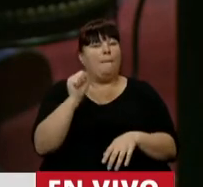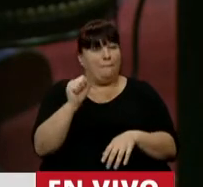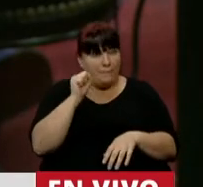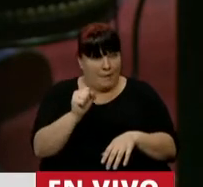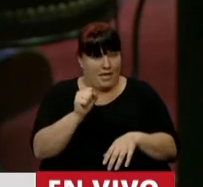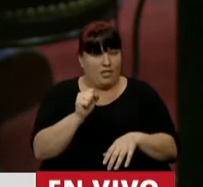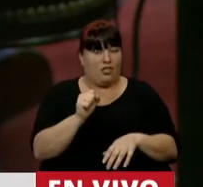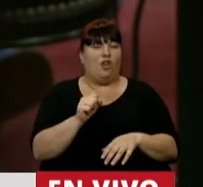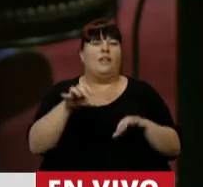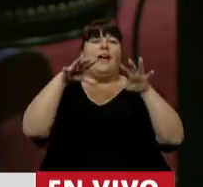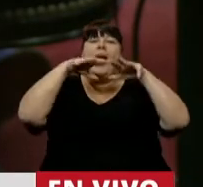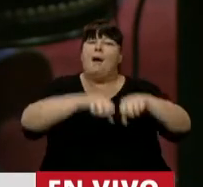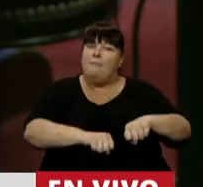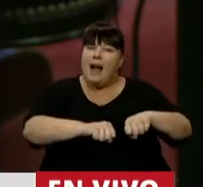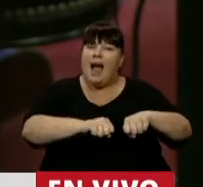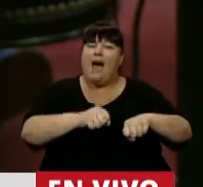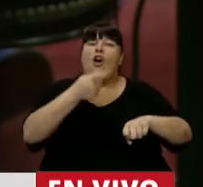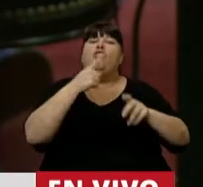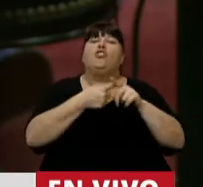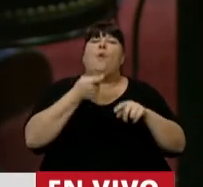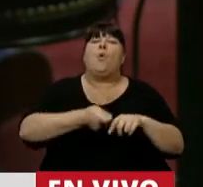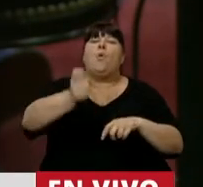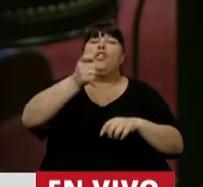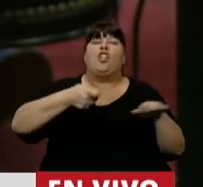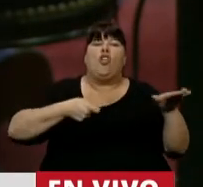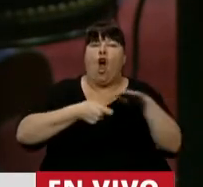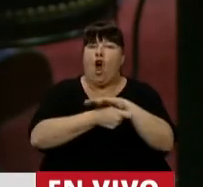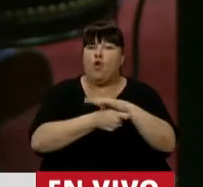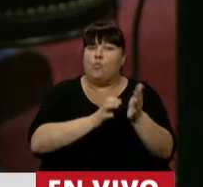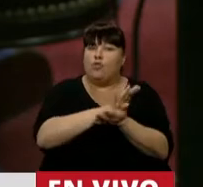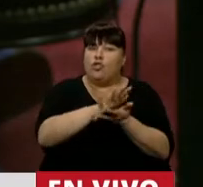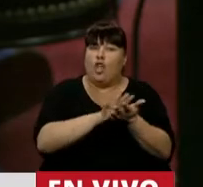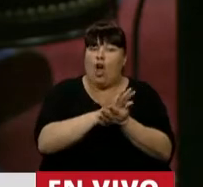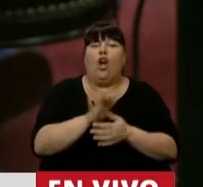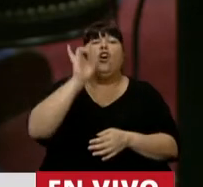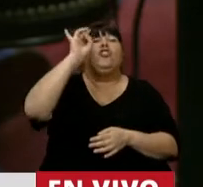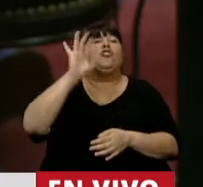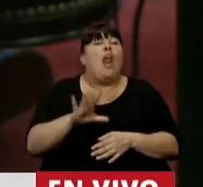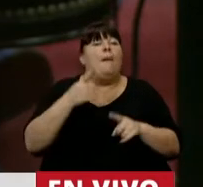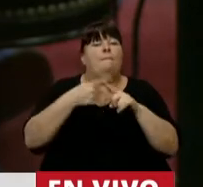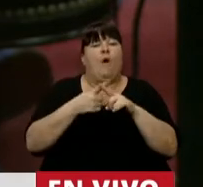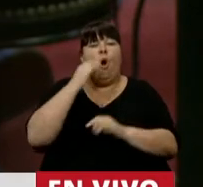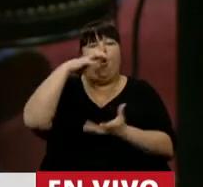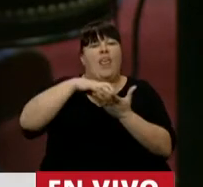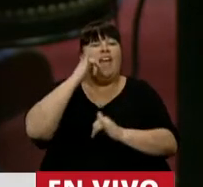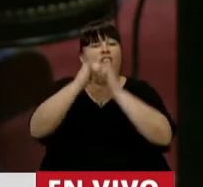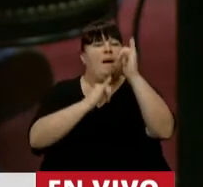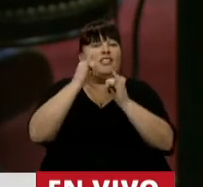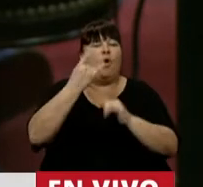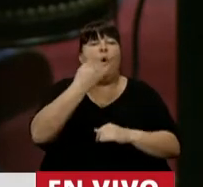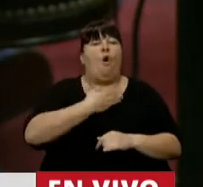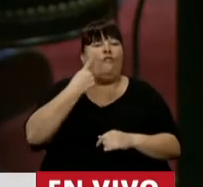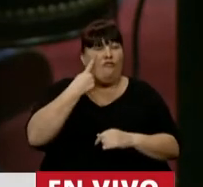pesos embargados en juicios por corrupción solamente por la Unidad de Información